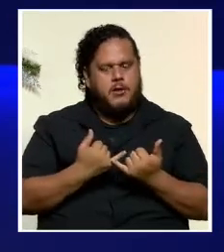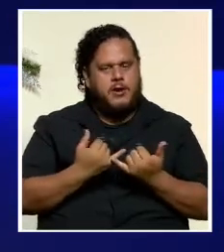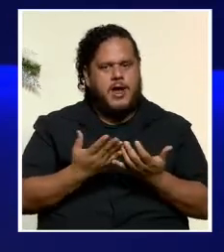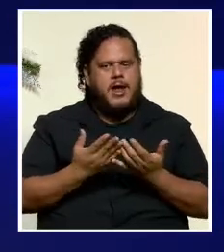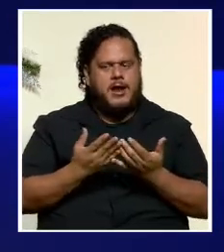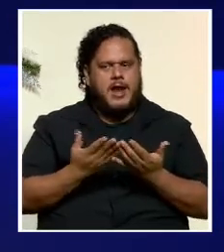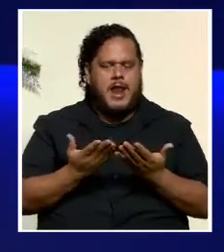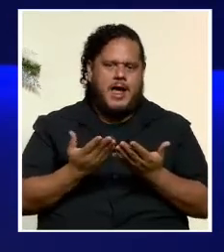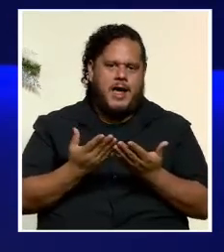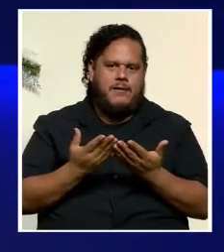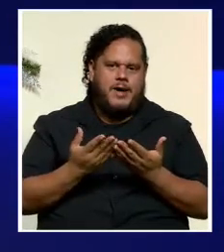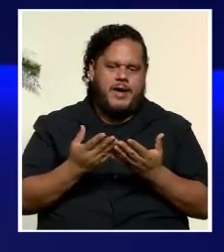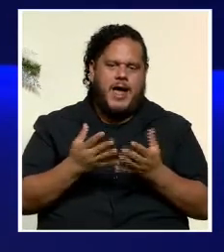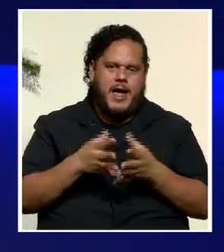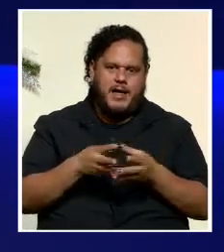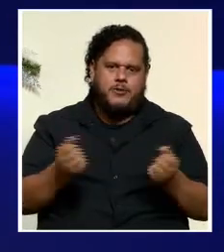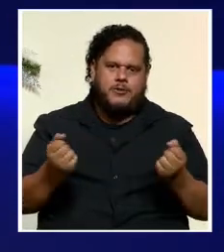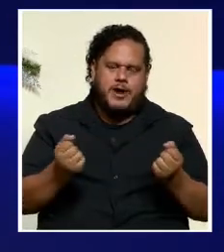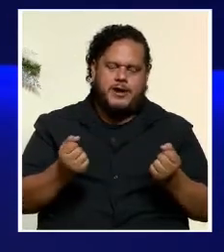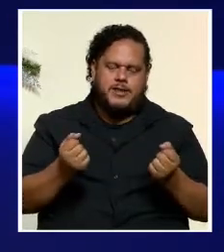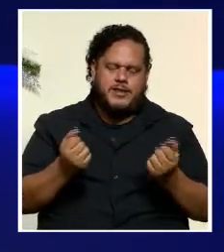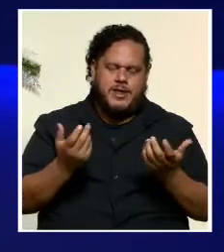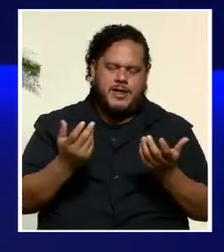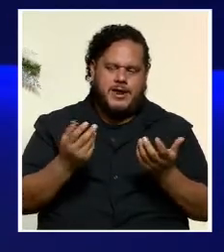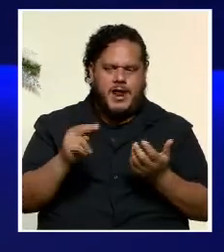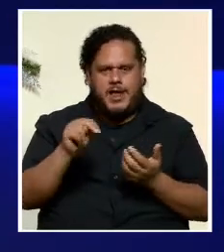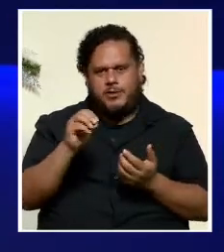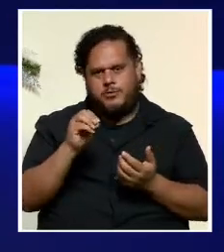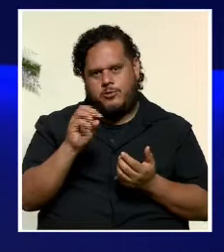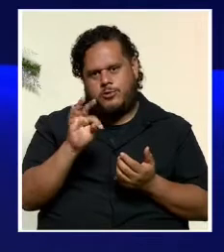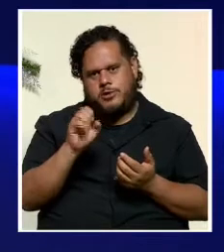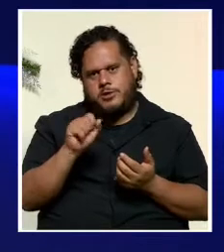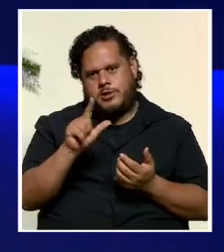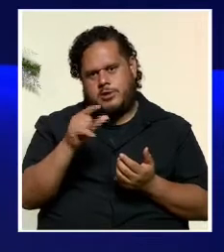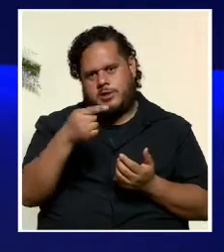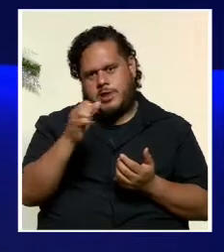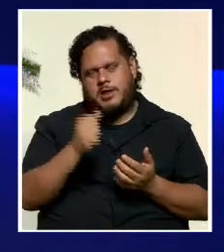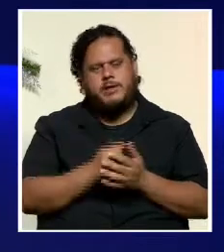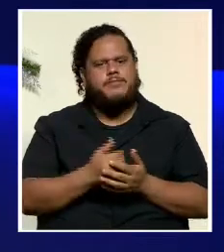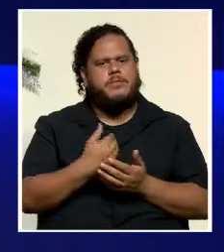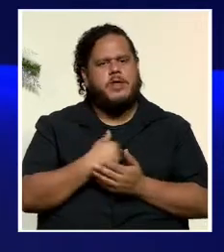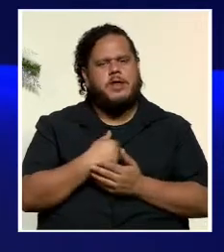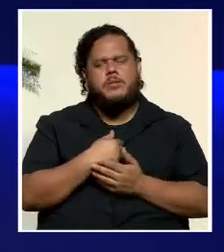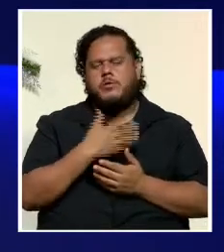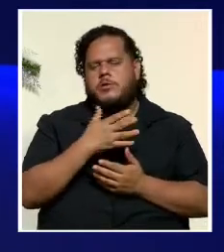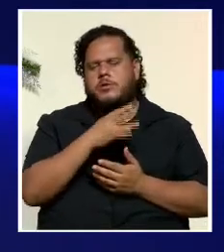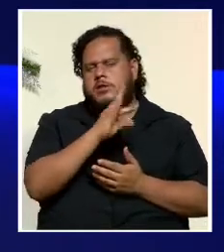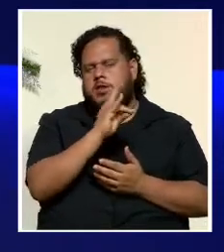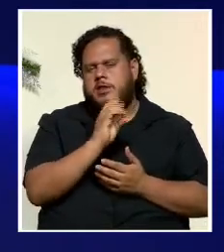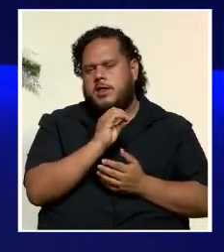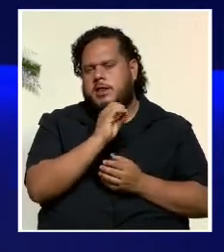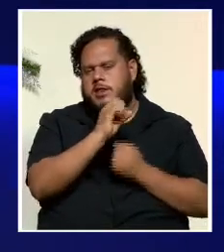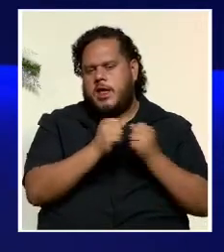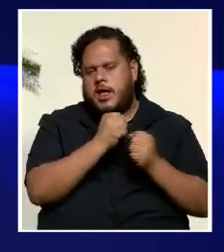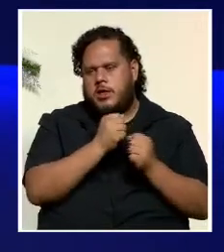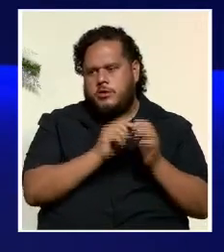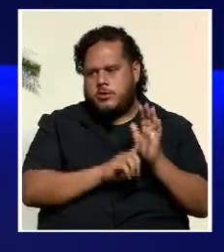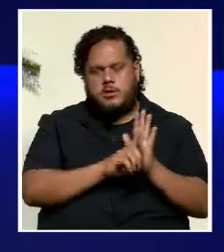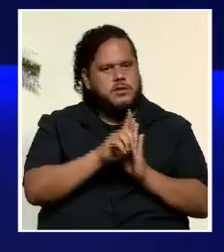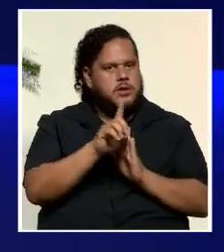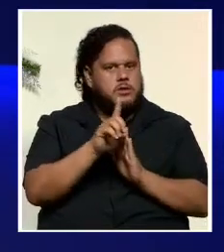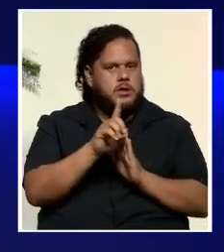poco de la nostalgia. Llevamos, en términos oficiales, unos 70 años